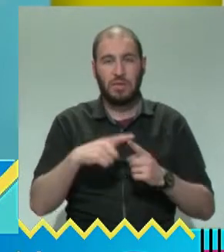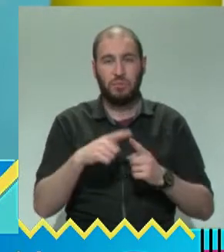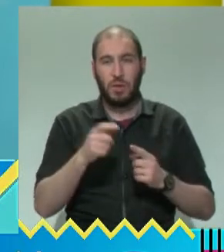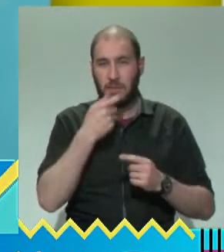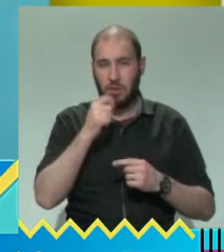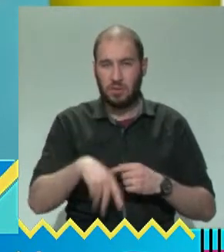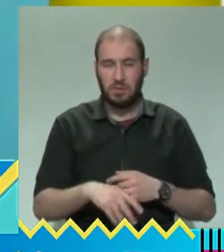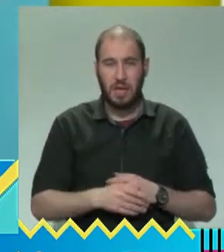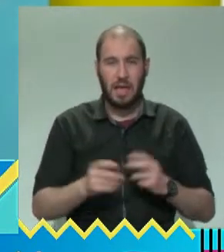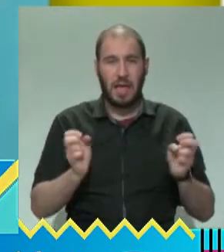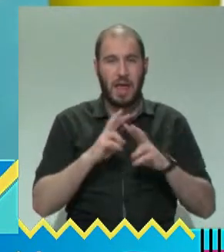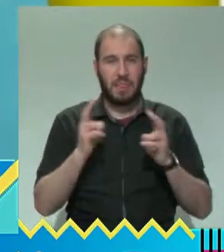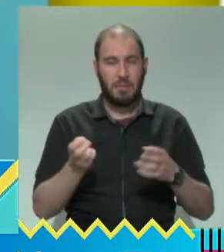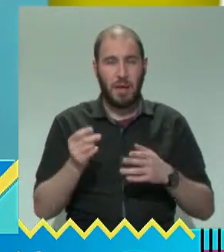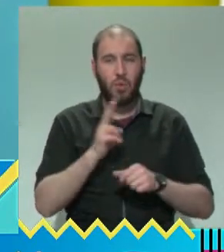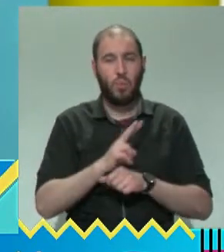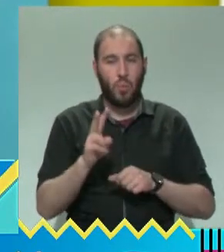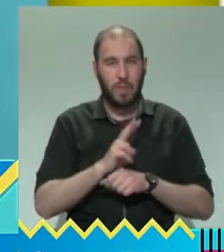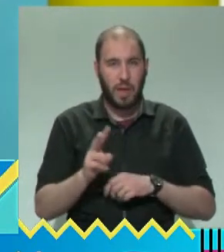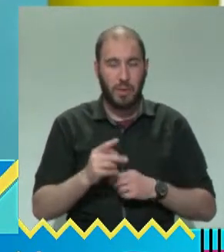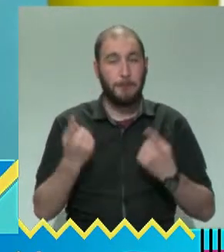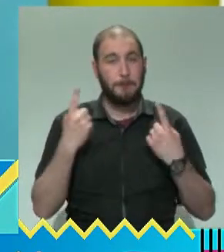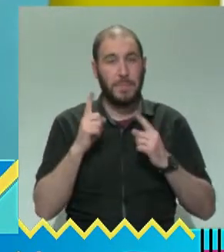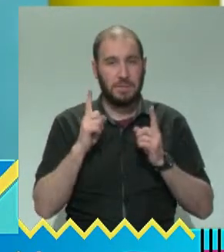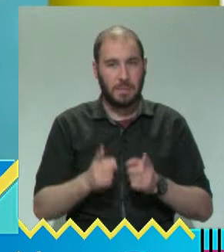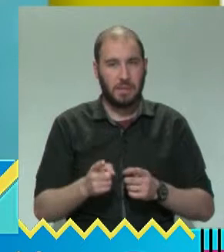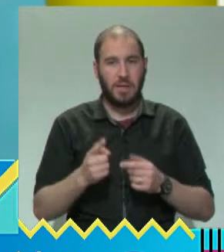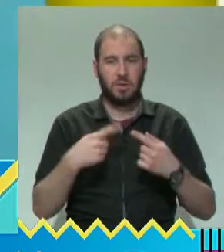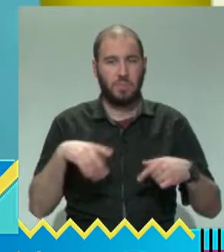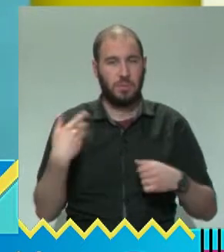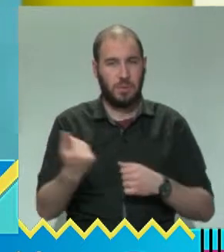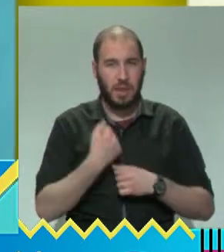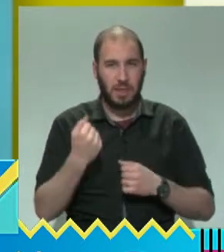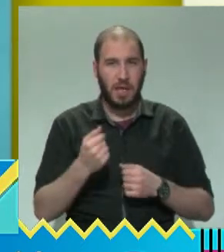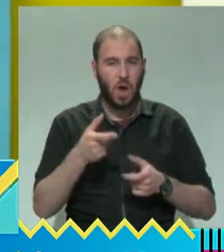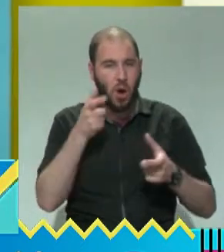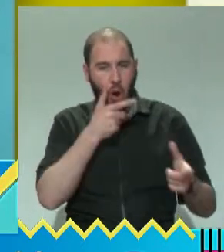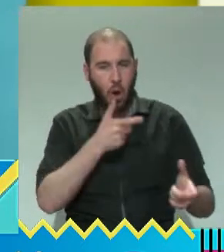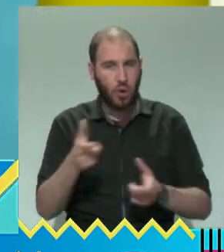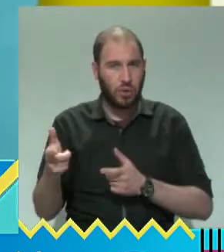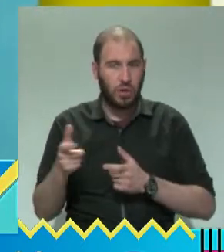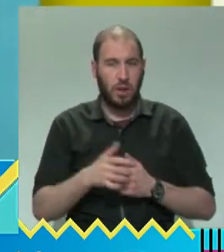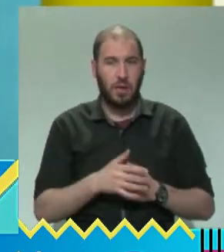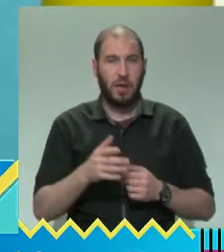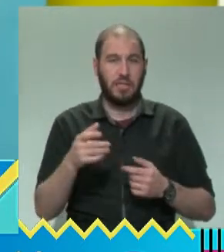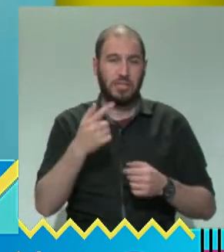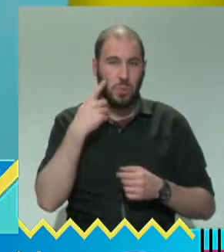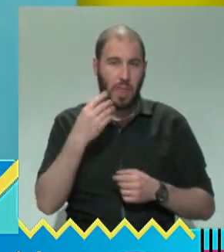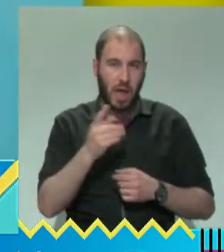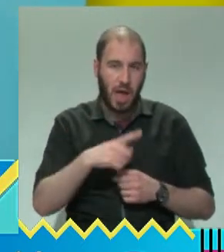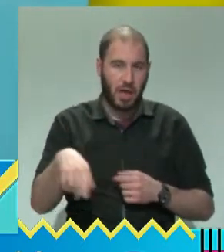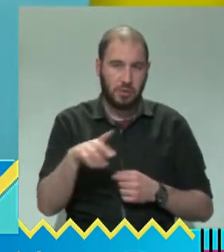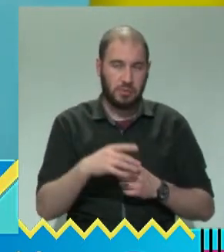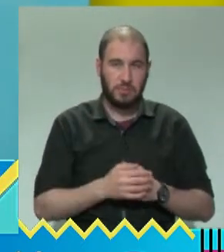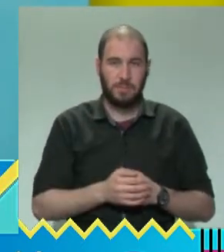la provincia de Mendoza en relación a la preservación y al cuidado, pero también es un factor fundamental el control que pueda ejercer la propia ciudadanía,